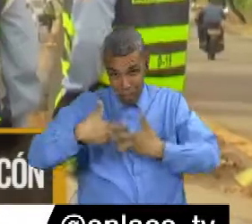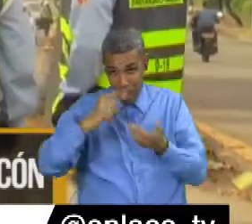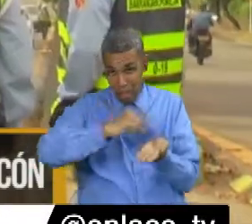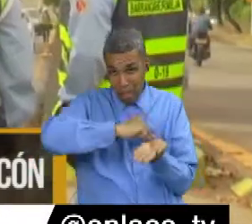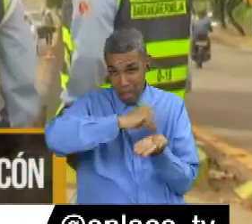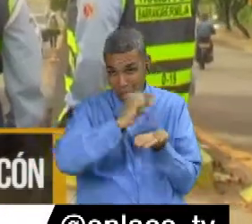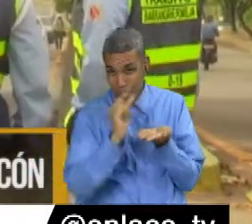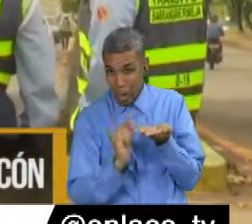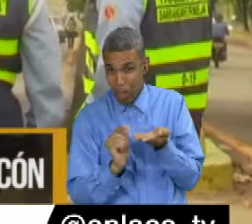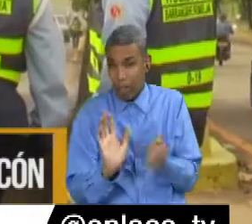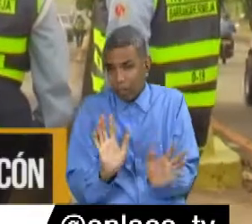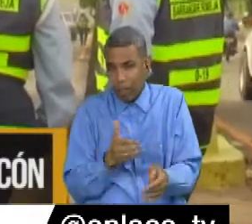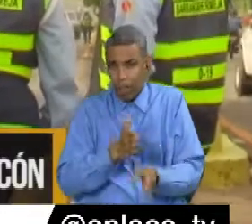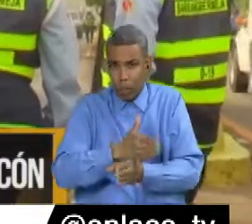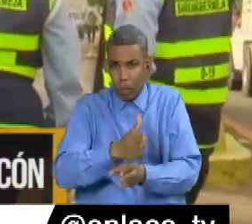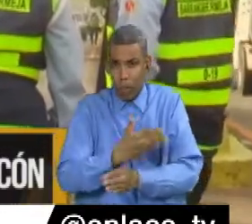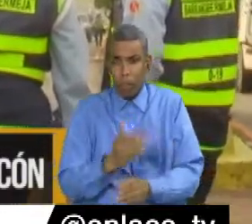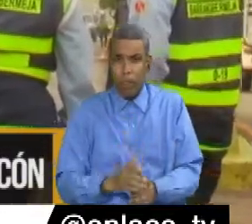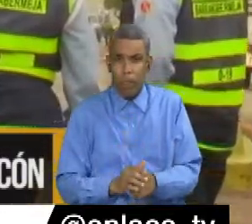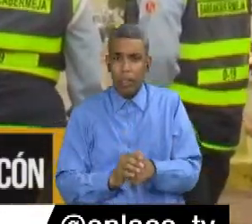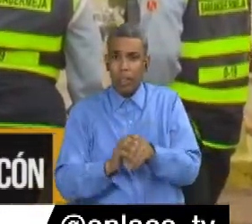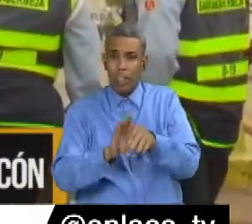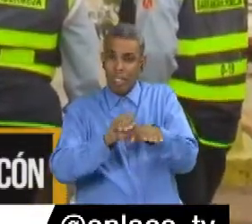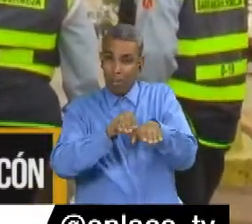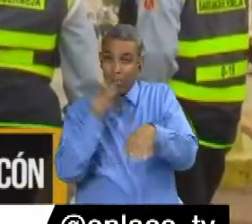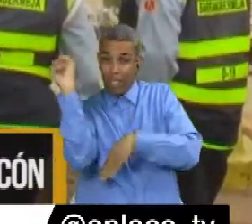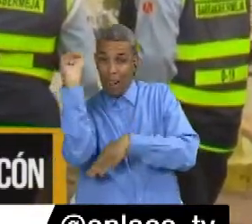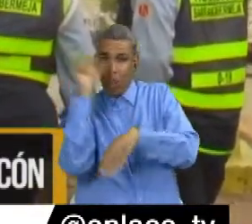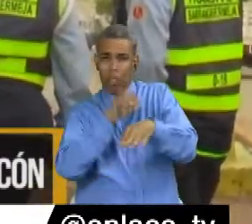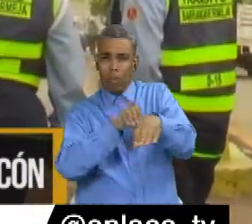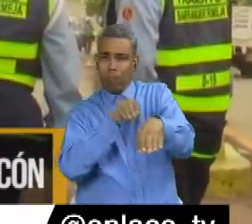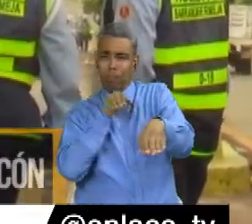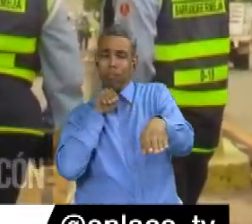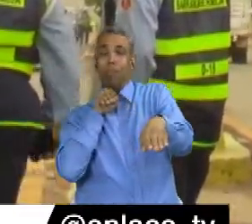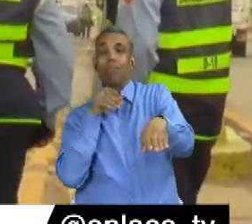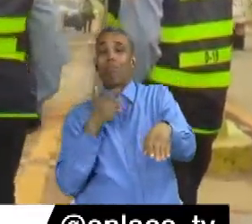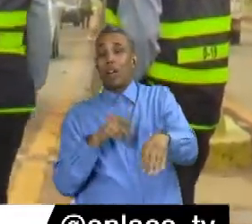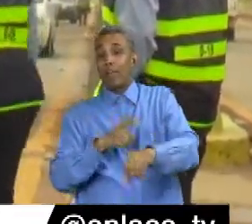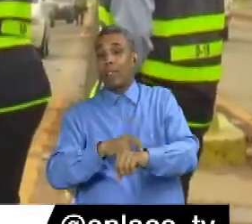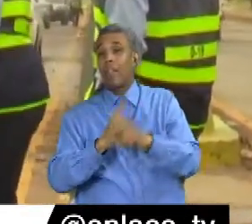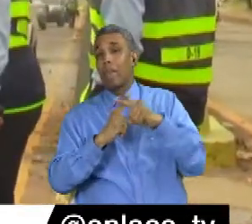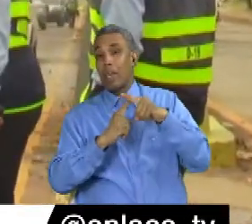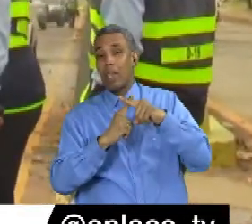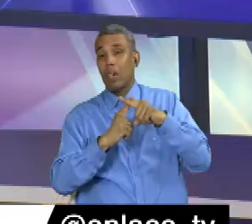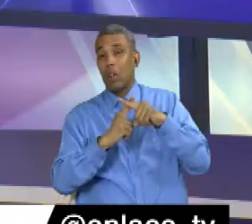problema. El trancón por esa arteria vial se extendió al menos por media hora.